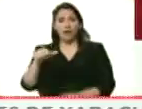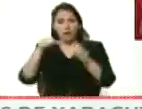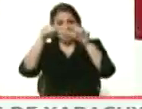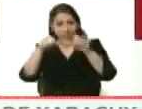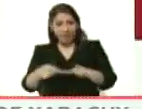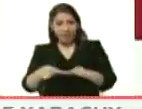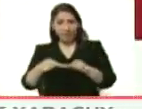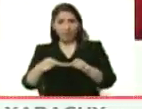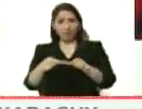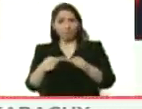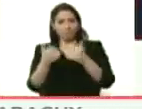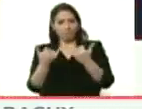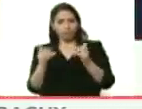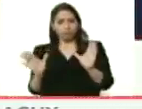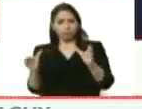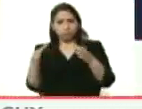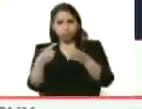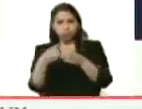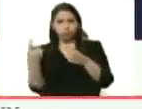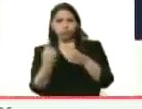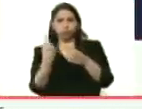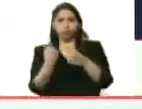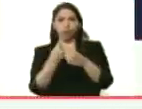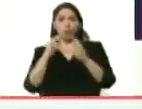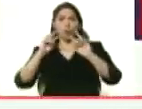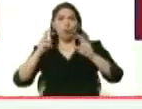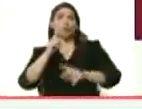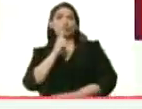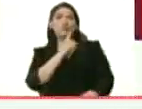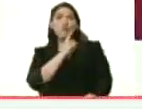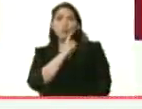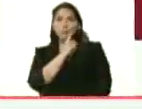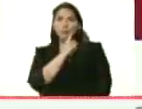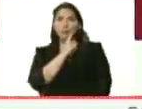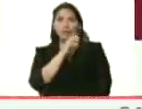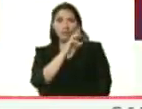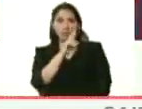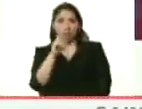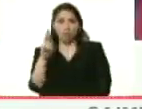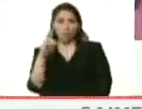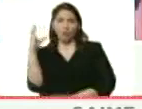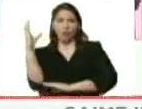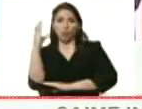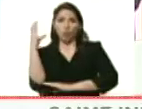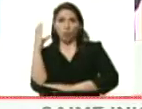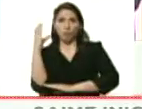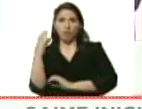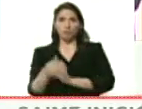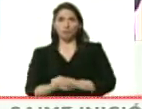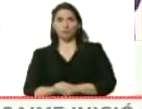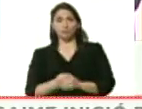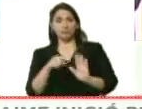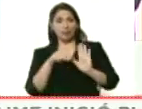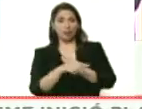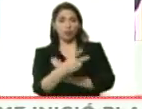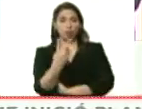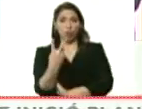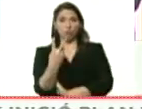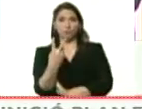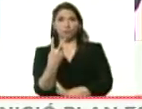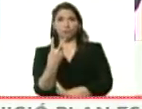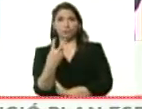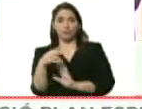día reunidas en una sola bajo el título glorioso de República de Colombia. Artículo 2.